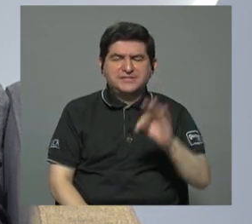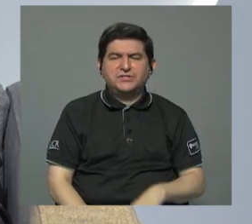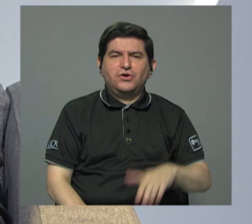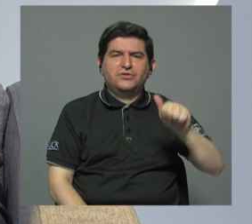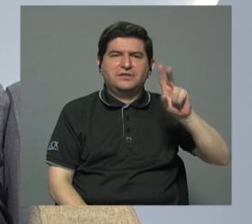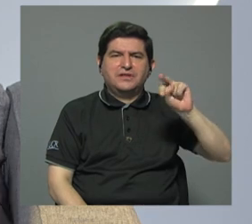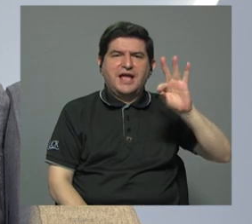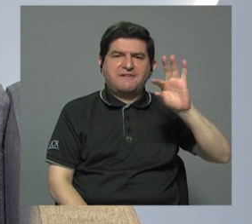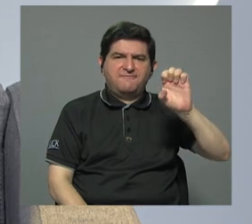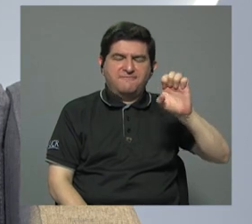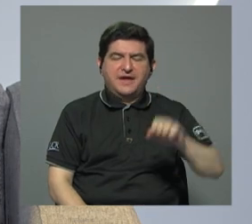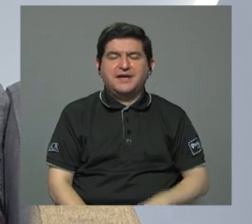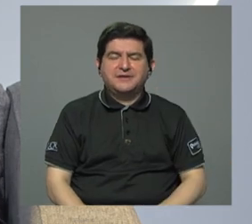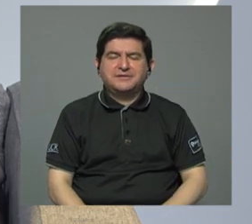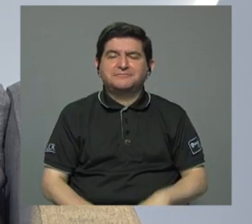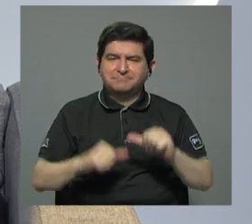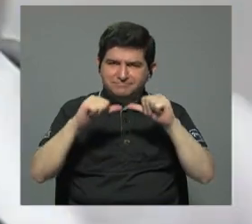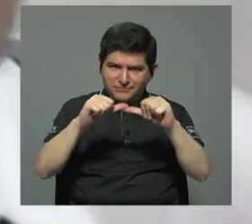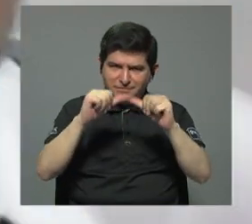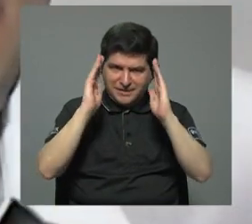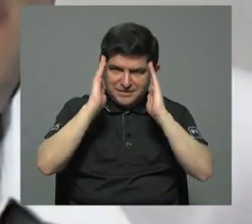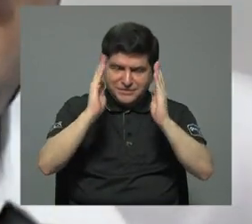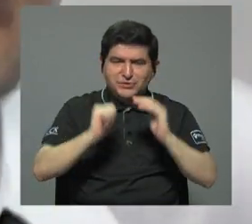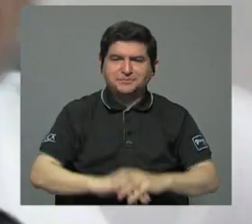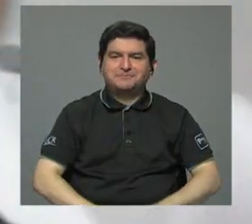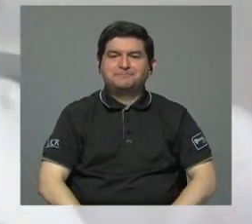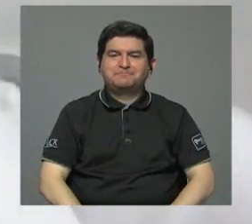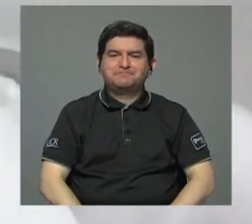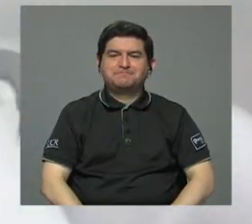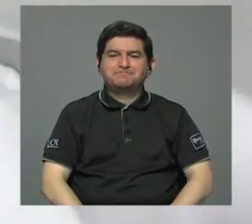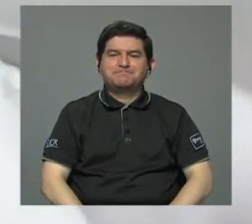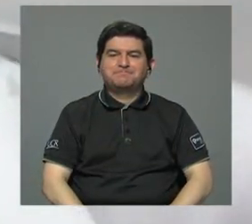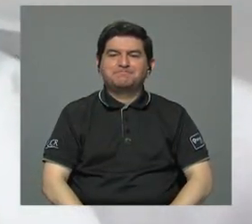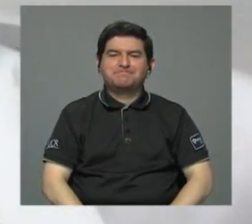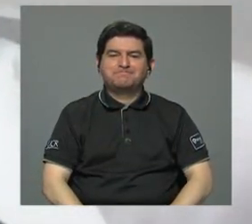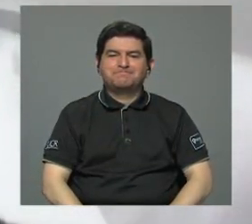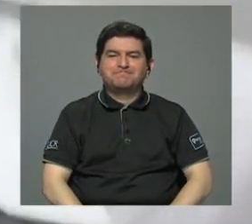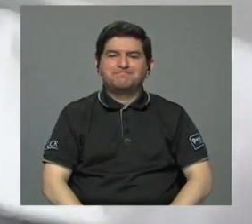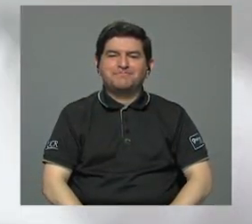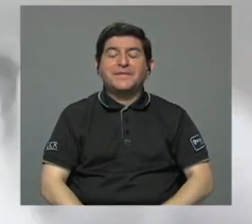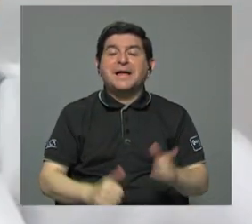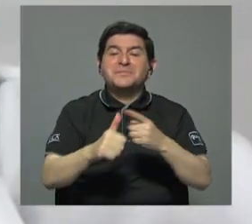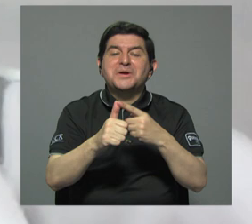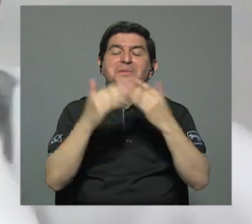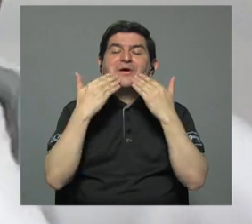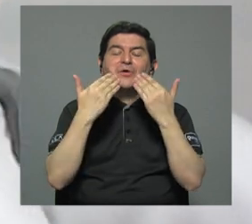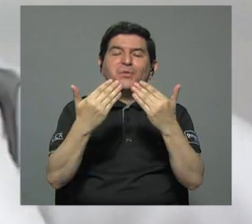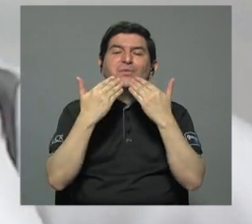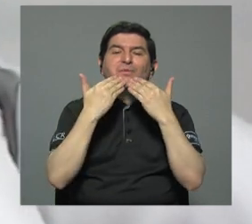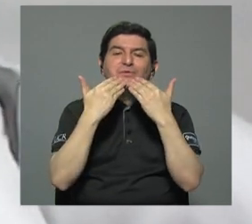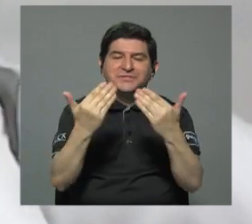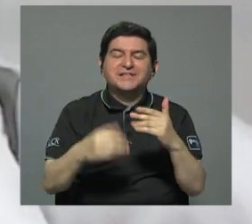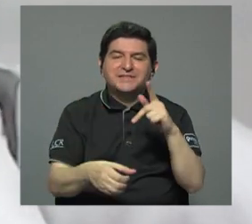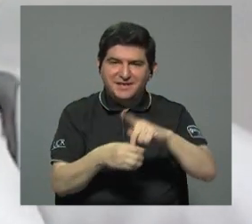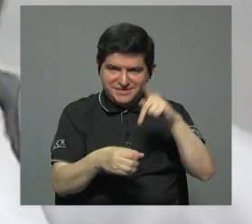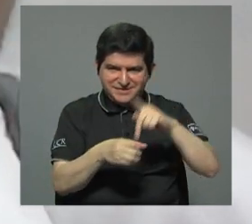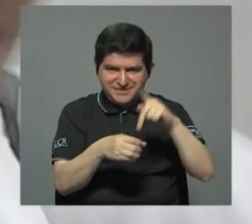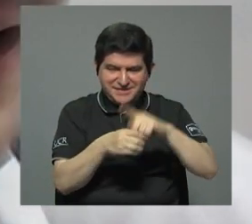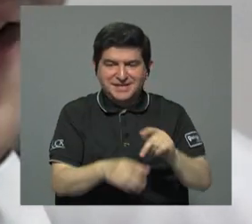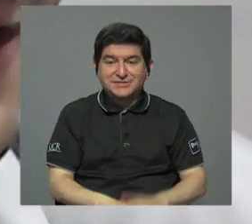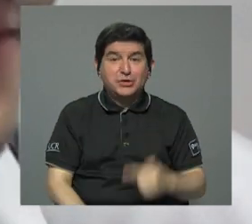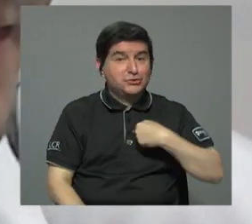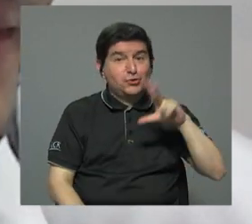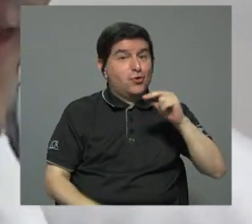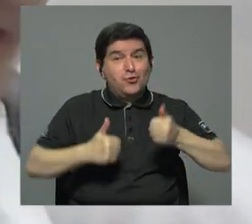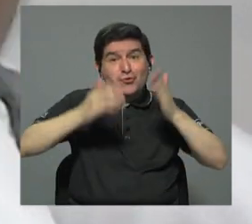Le escuchamos. Adelante. Sí, primero muchas gracias por la participación, aunque no soy